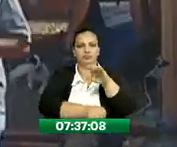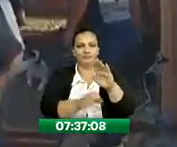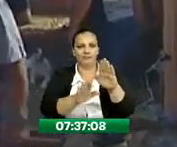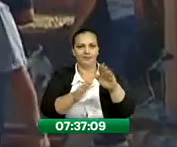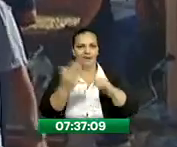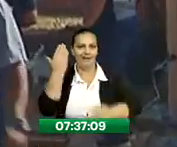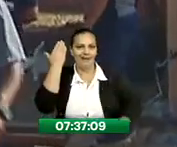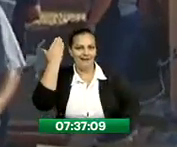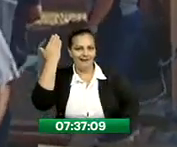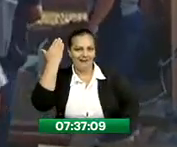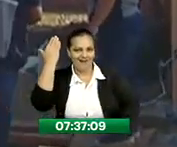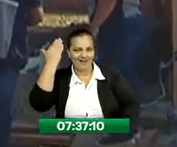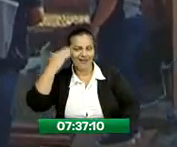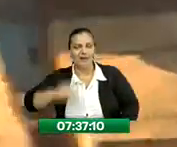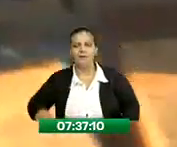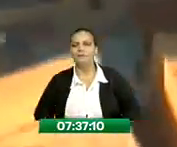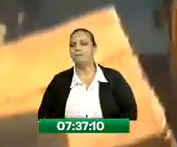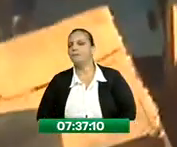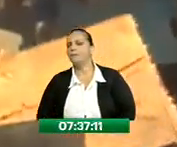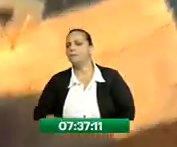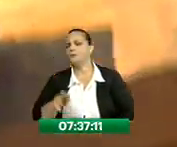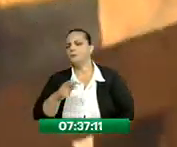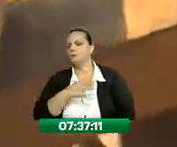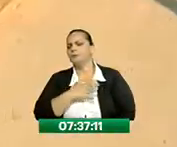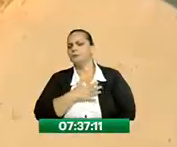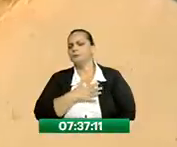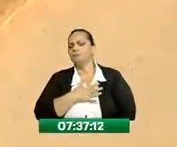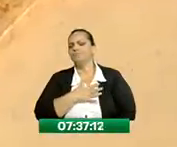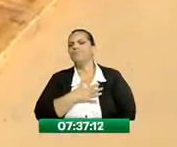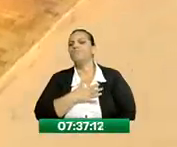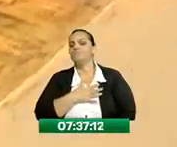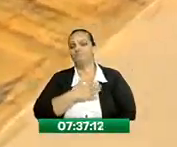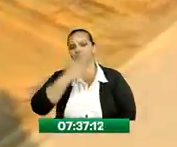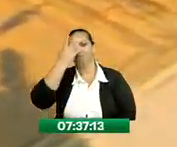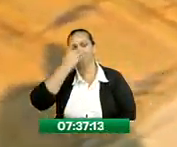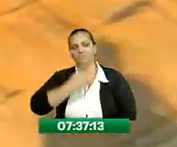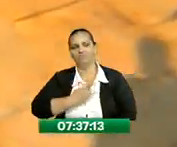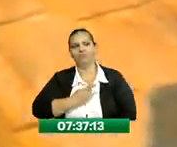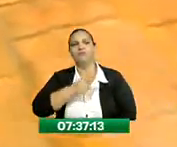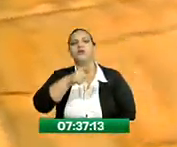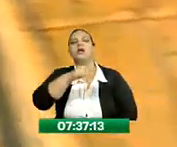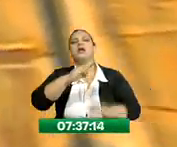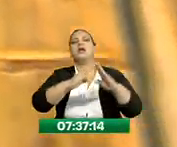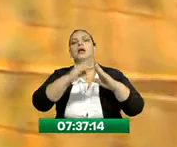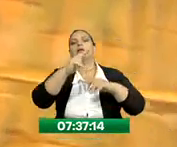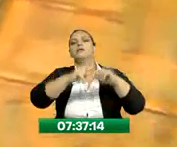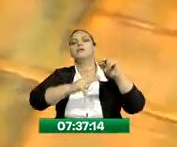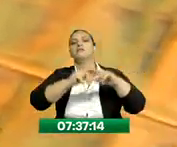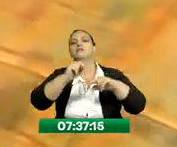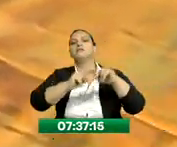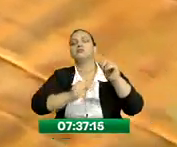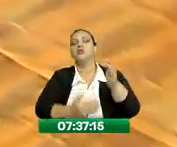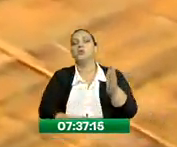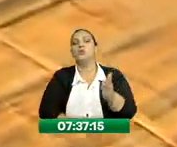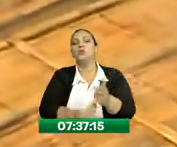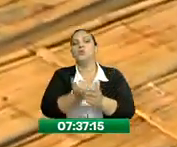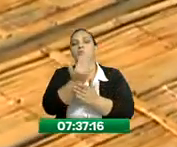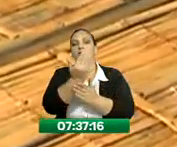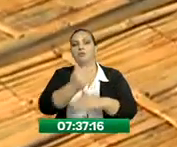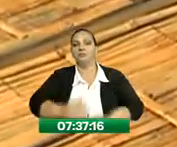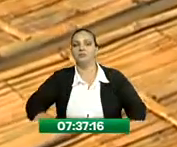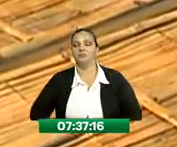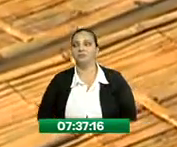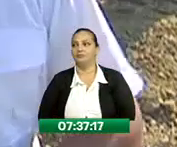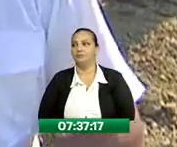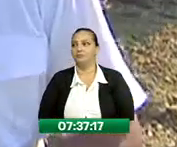hogar. Las autoridades municipales aseguran que esta no es la única vivienda que se va a entregar en este punto. Hemos auscultado que